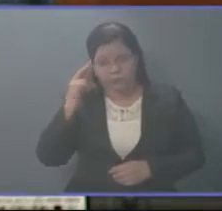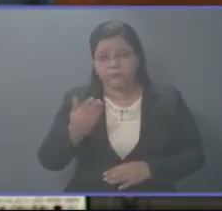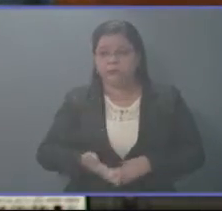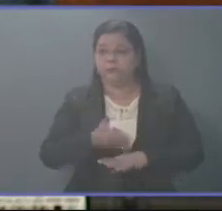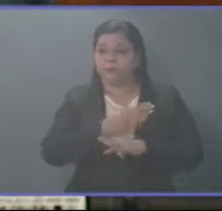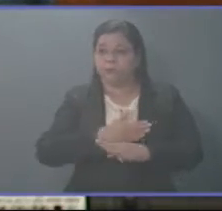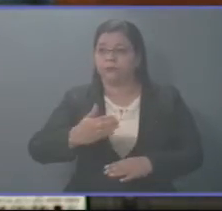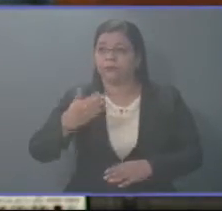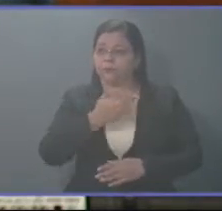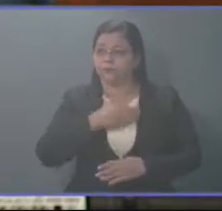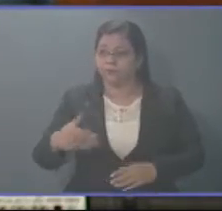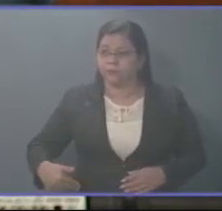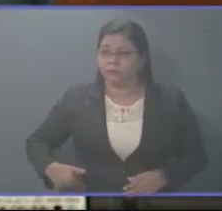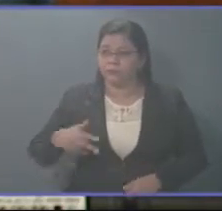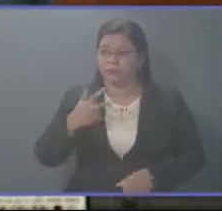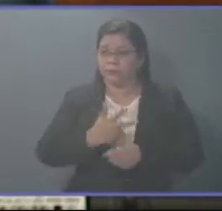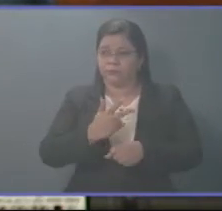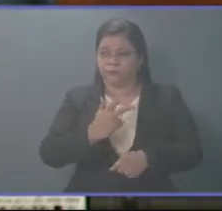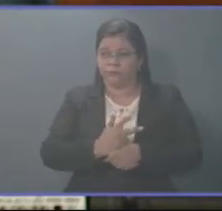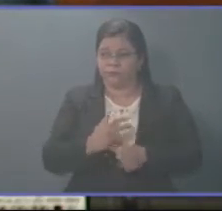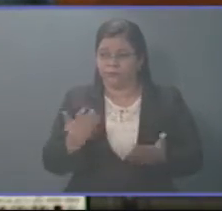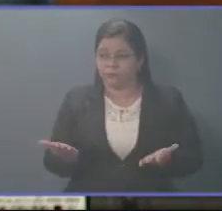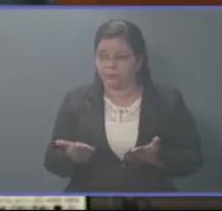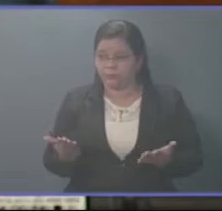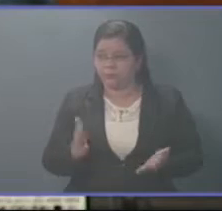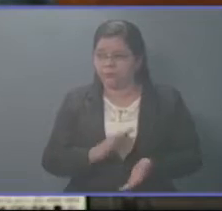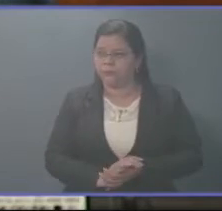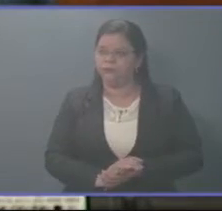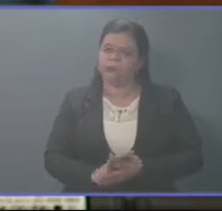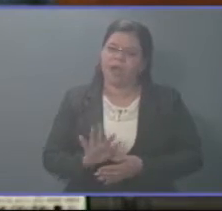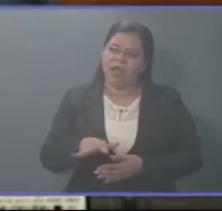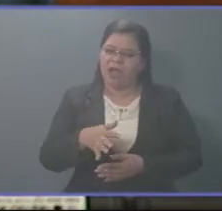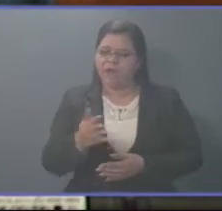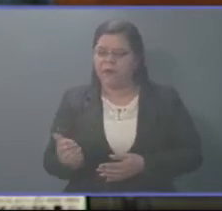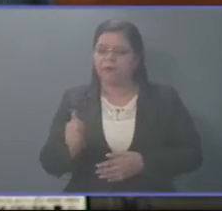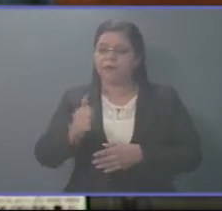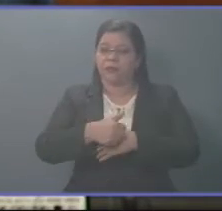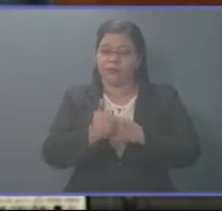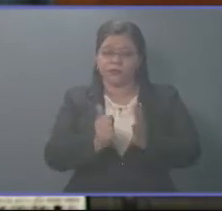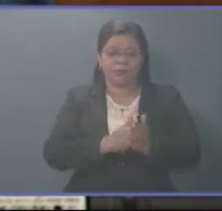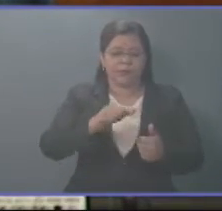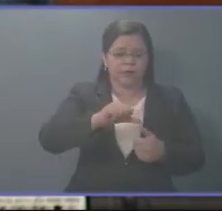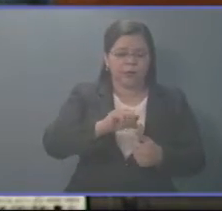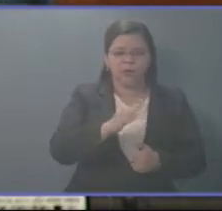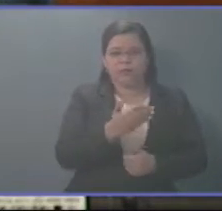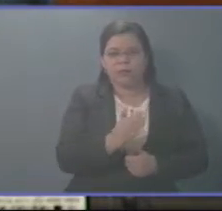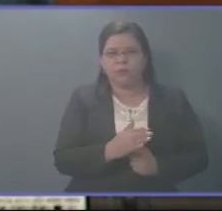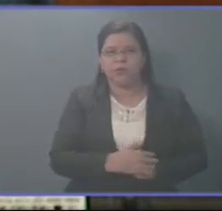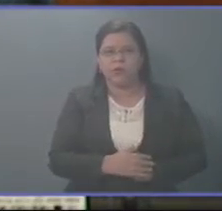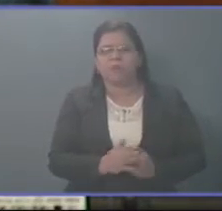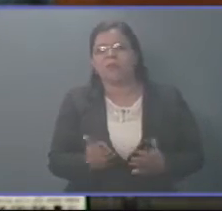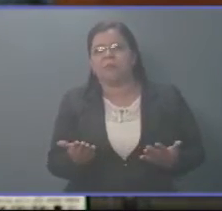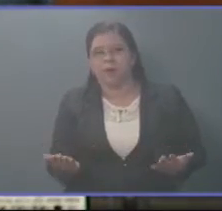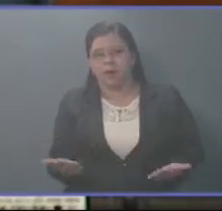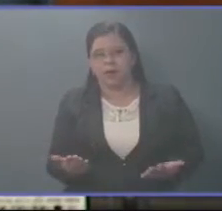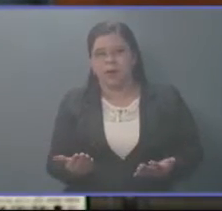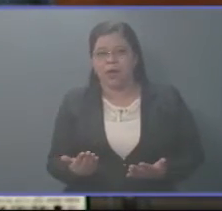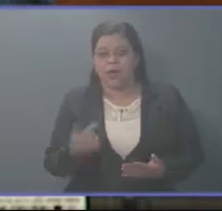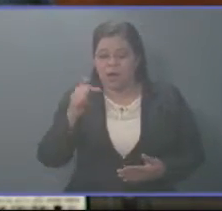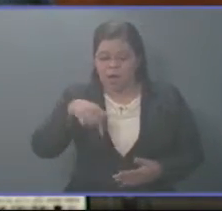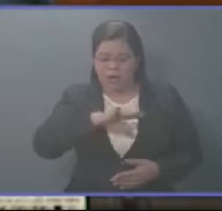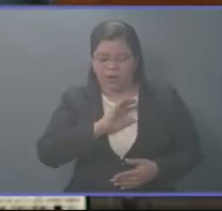presidente de Guatemala al respecto. Y es que muchas veces el Parlamento Centroamericano se está ocupando como retiro de los